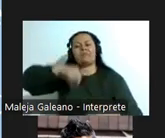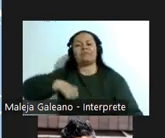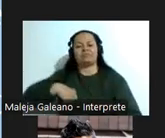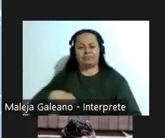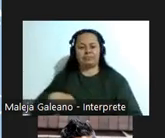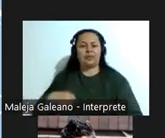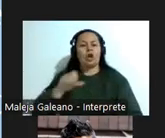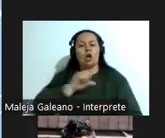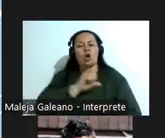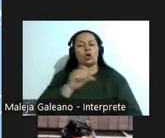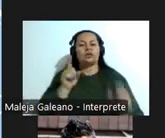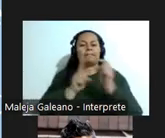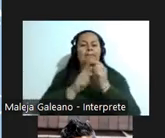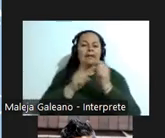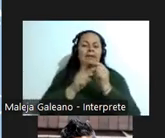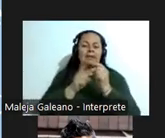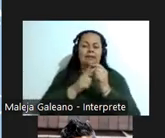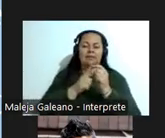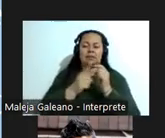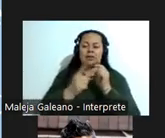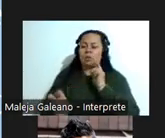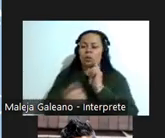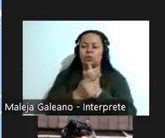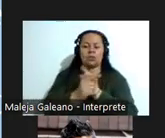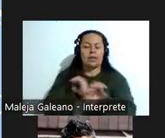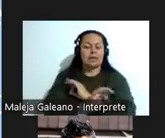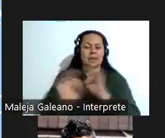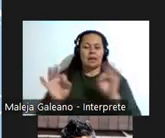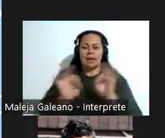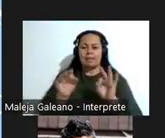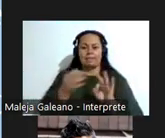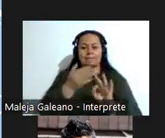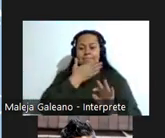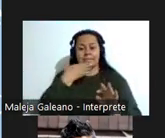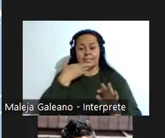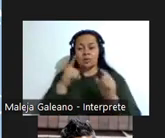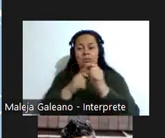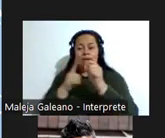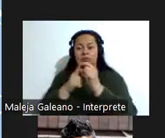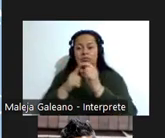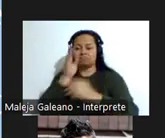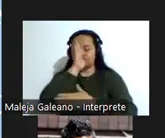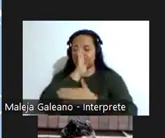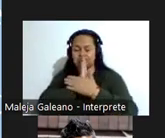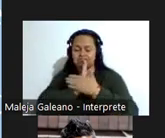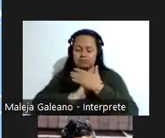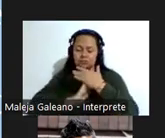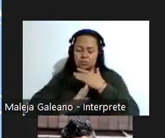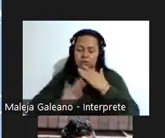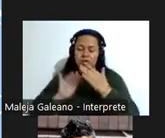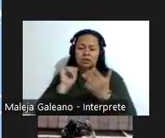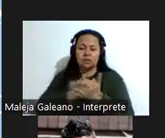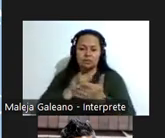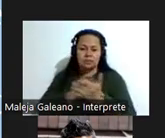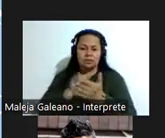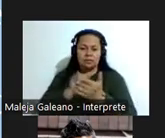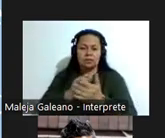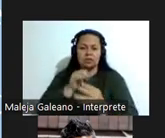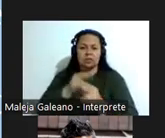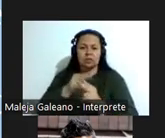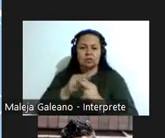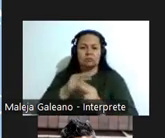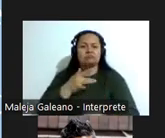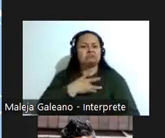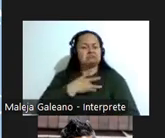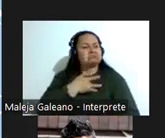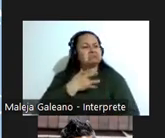otras palabras, no he encontrado una mejor palabra, pero en otras palabras, esa humildad de la que les hablo, esa posibilidad de